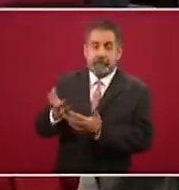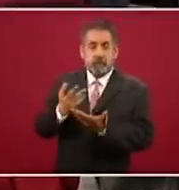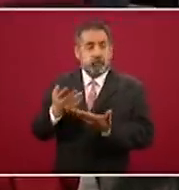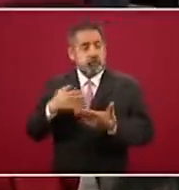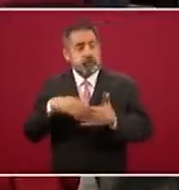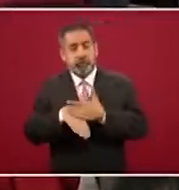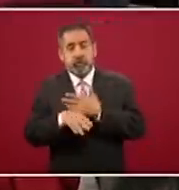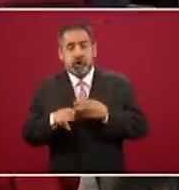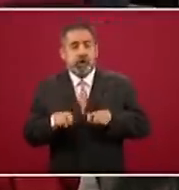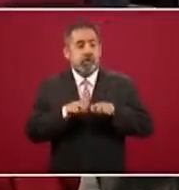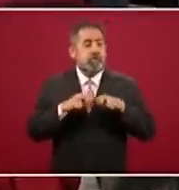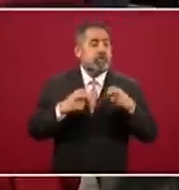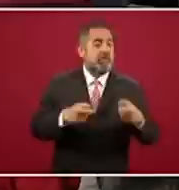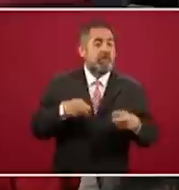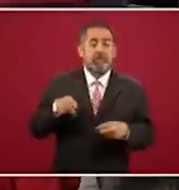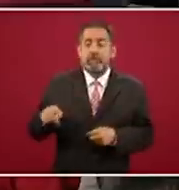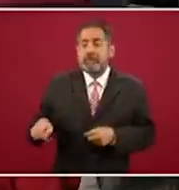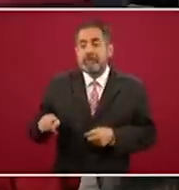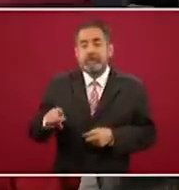la licenciada Olga.